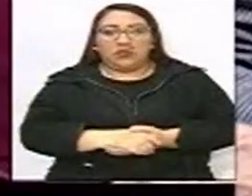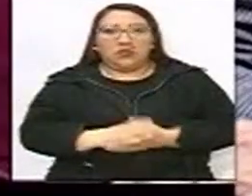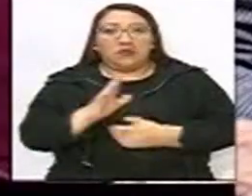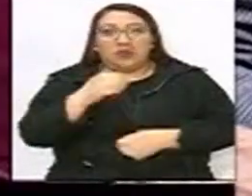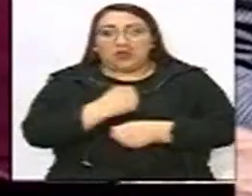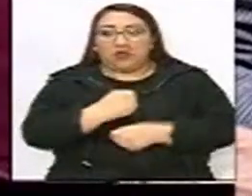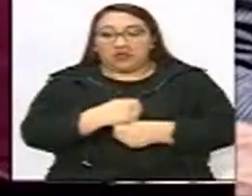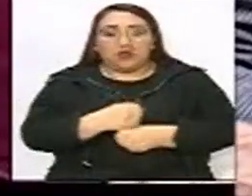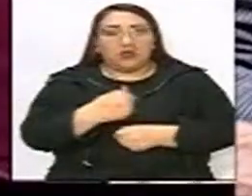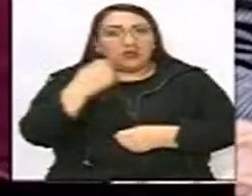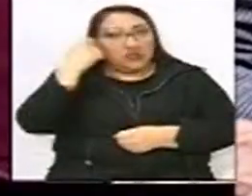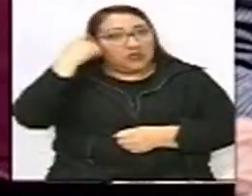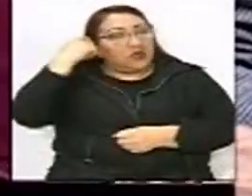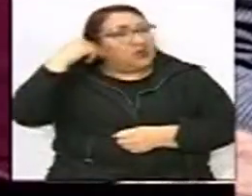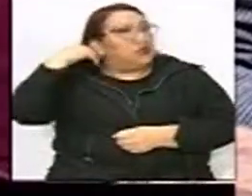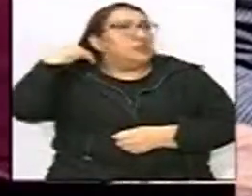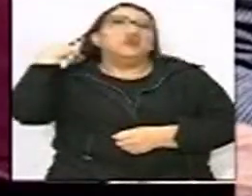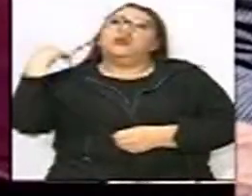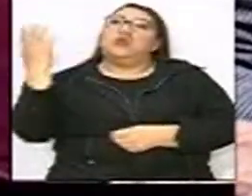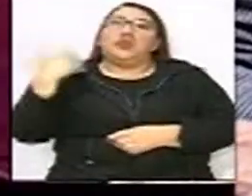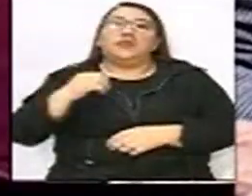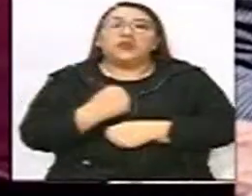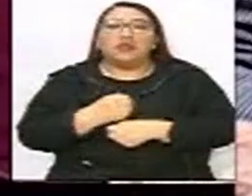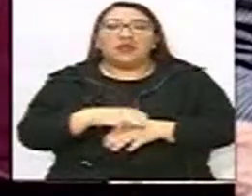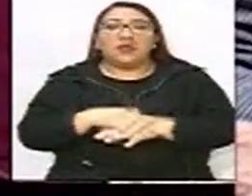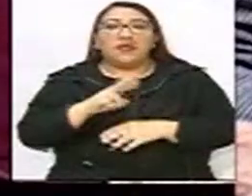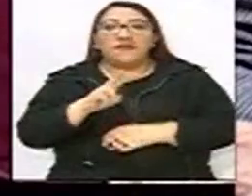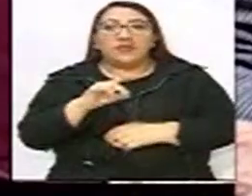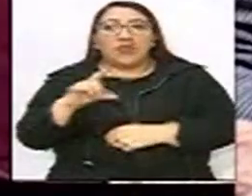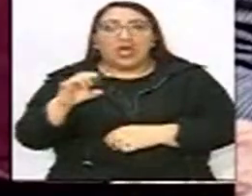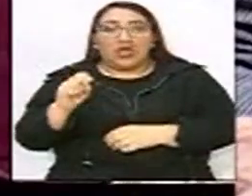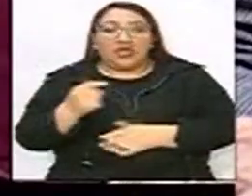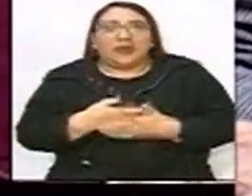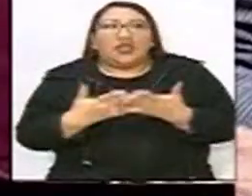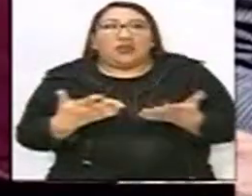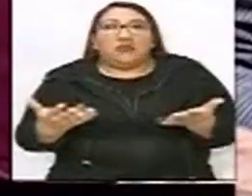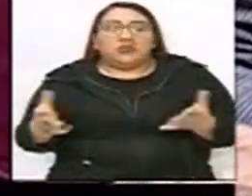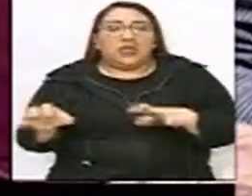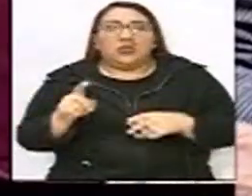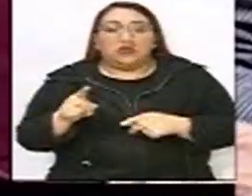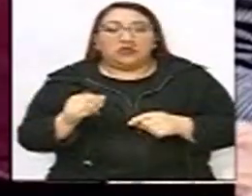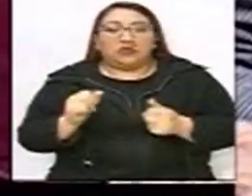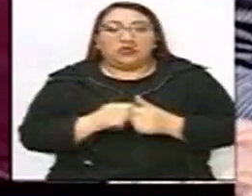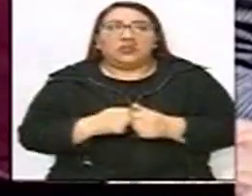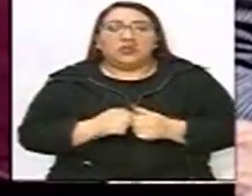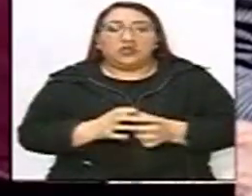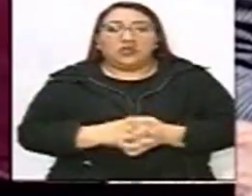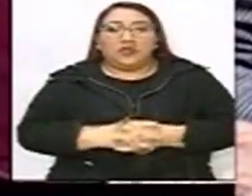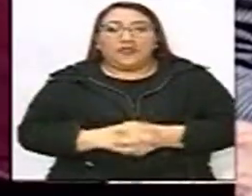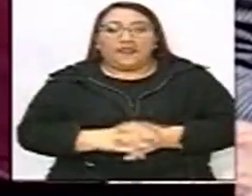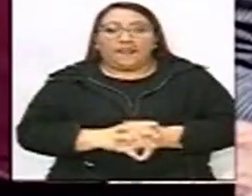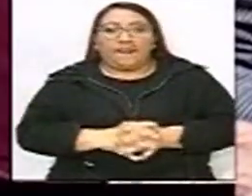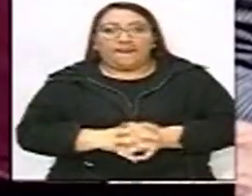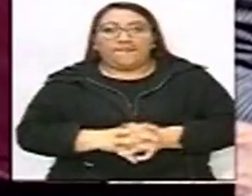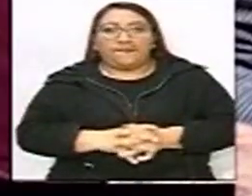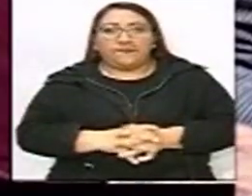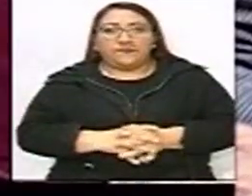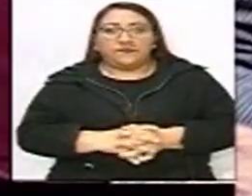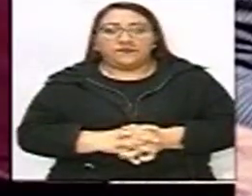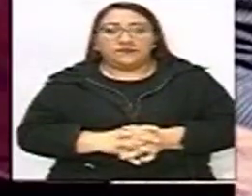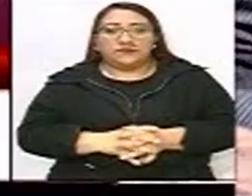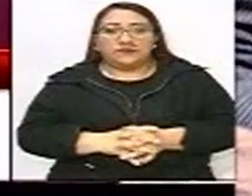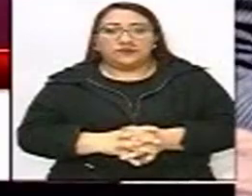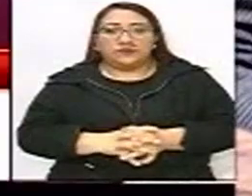ineficiencia de esta gestión, ¿qué reacción de la gestión Villarán efectivamente, qué